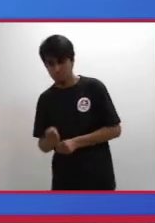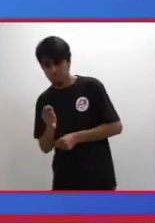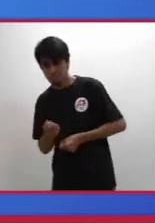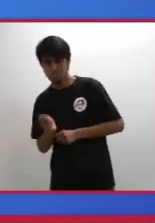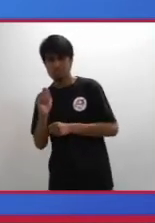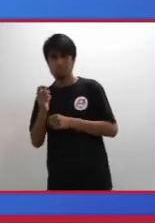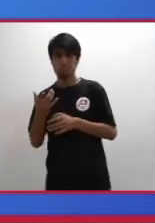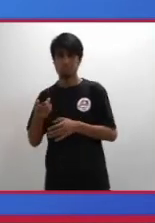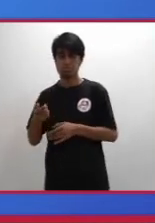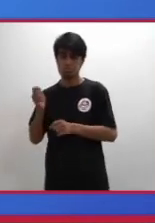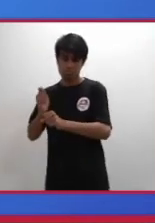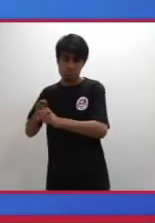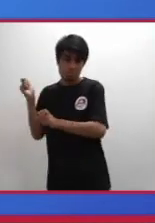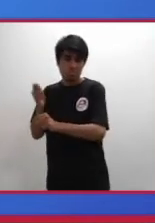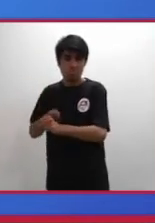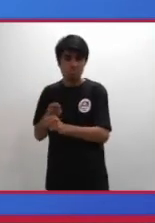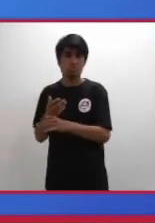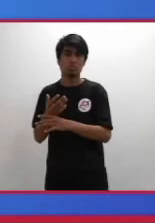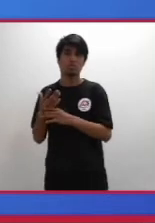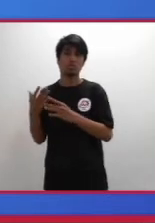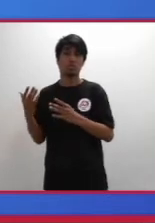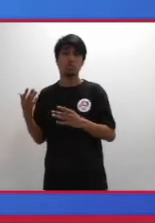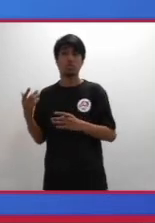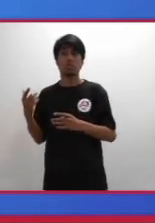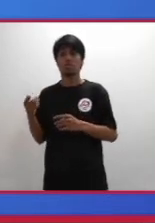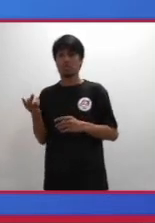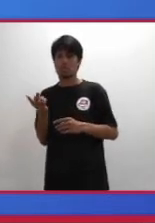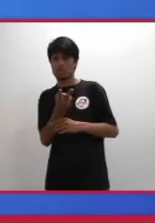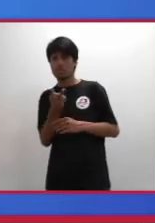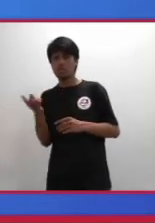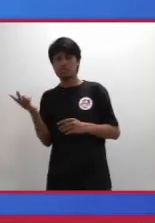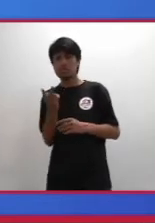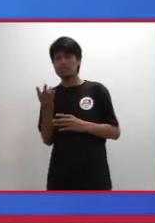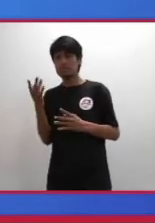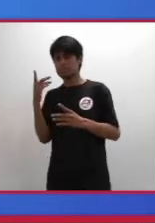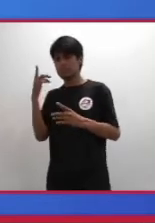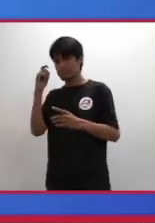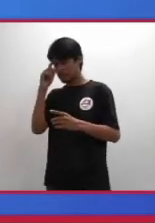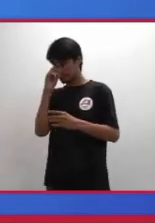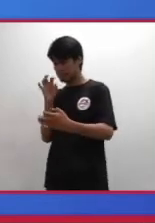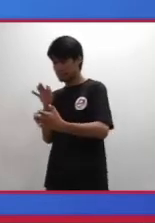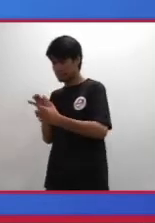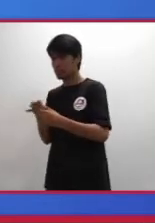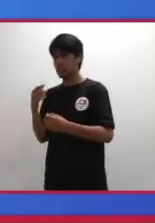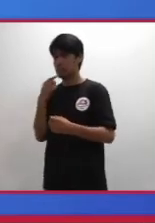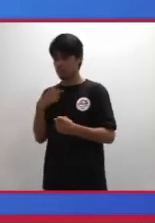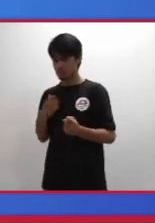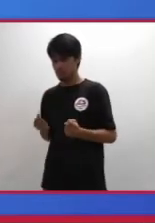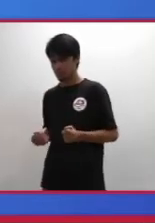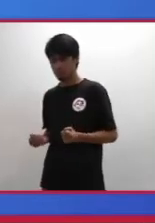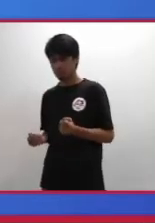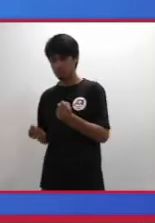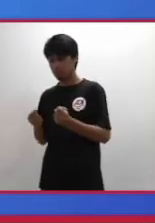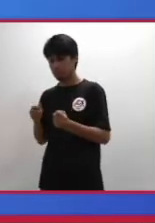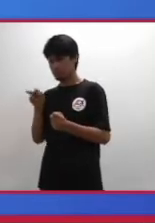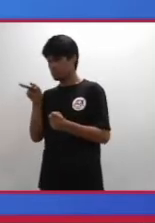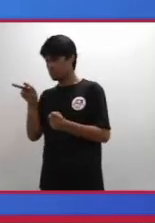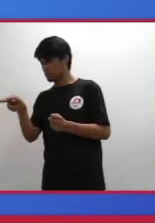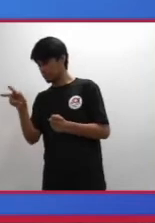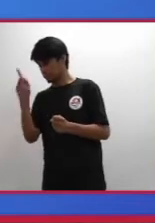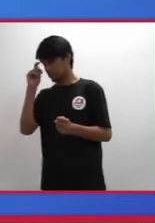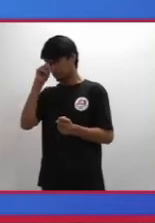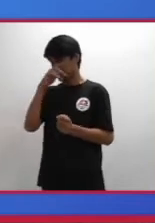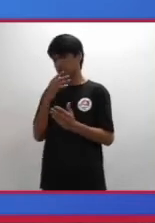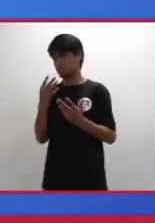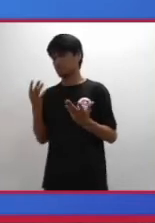sobre la superficie, ¿verdad? Y para ambos, de repente, para el que está manejando la máquina no lo está